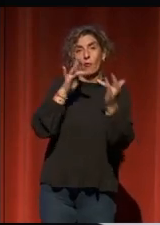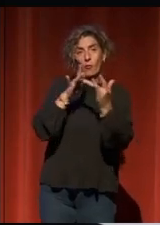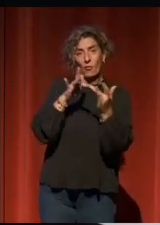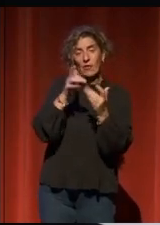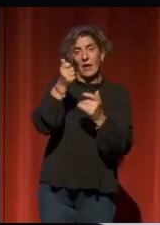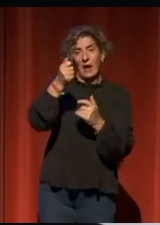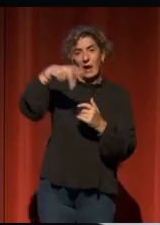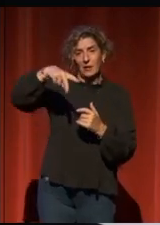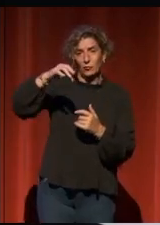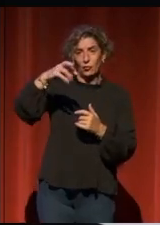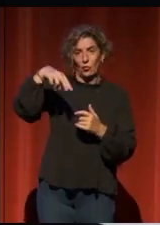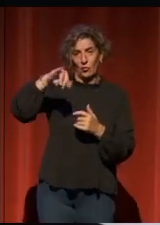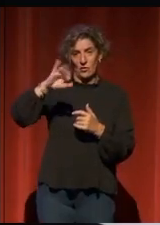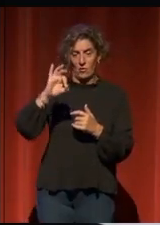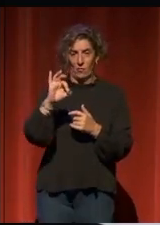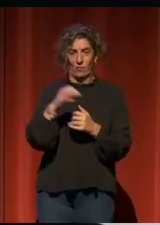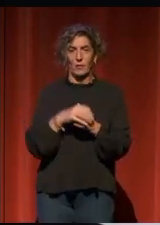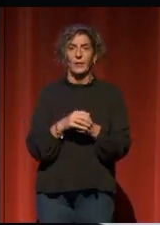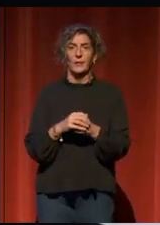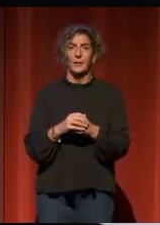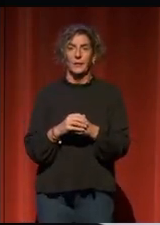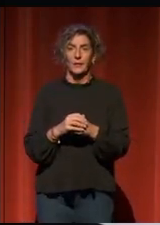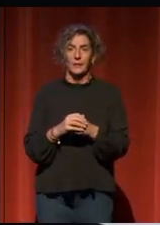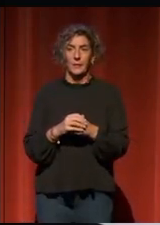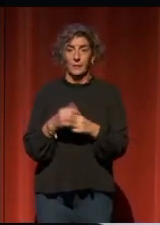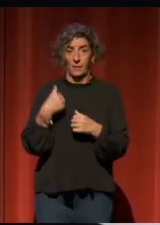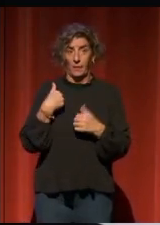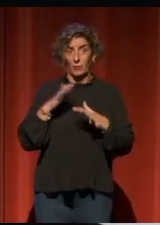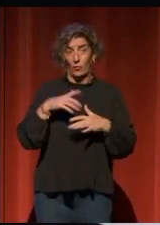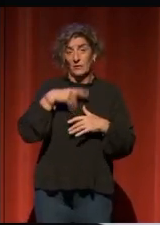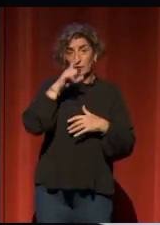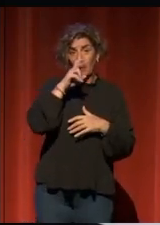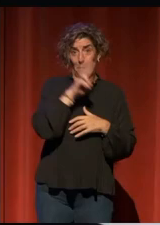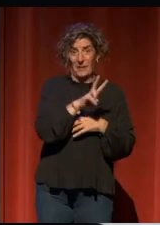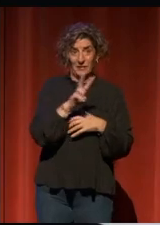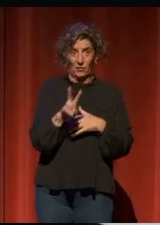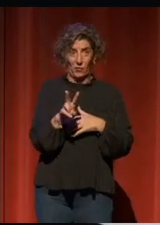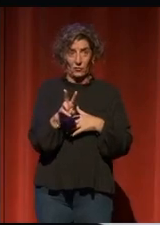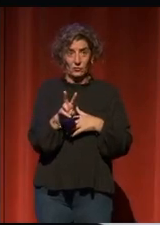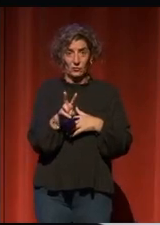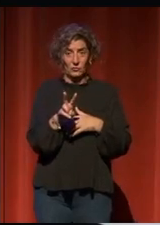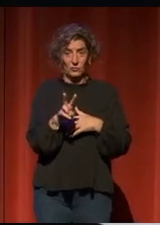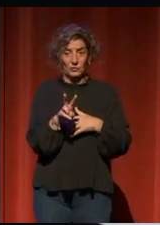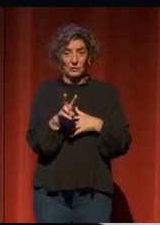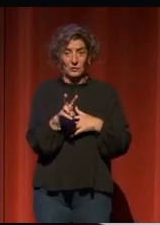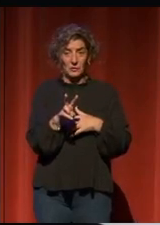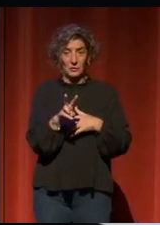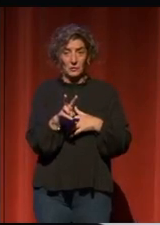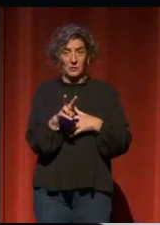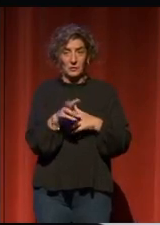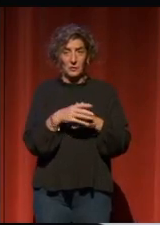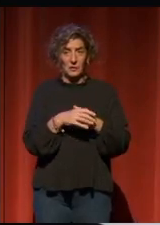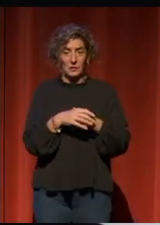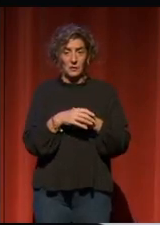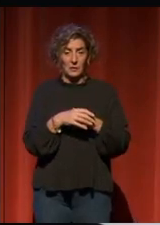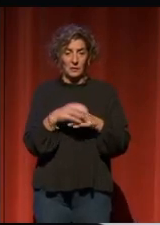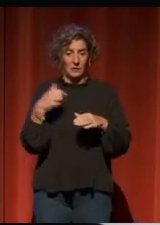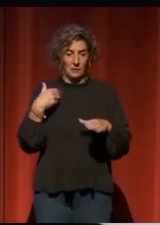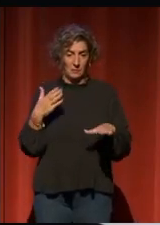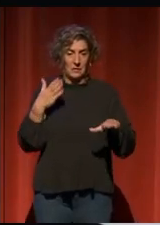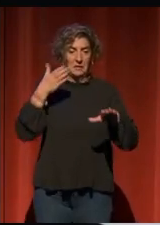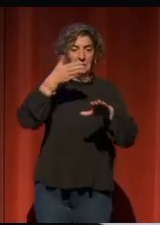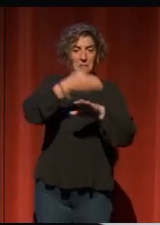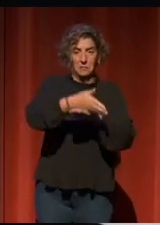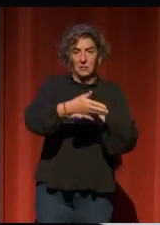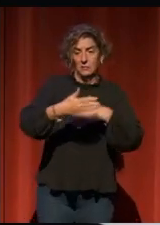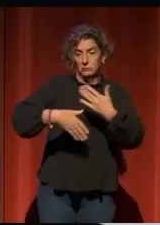Vallejo. Mis 22 años se estaban llenando a prisa, muy a prisa, de un mundo